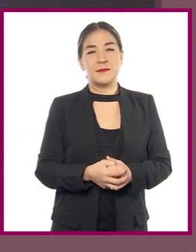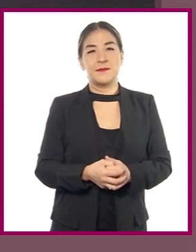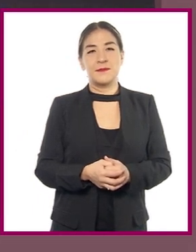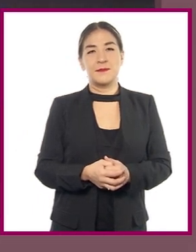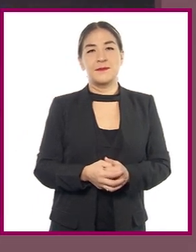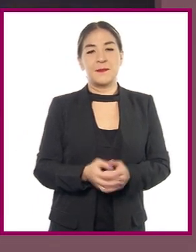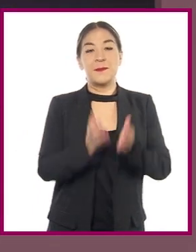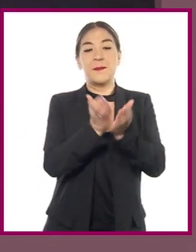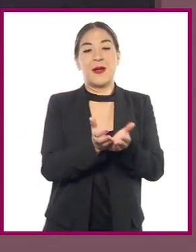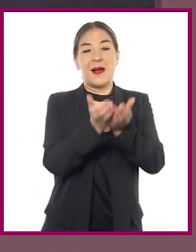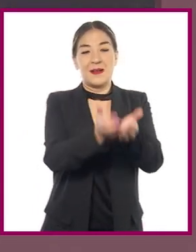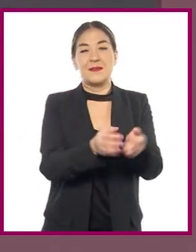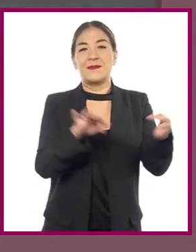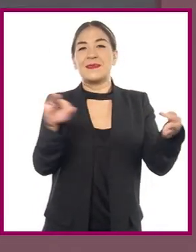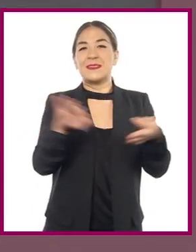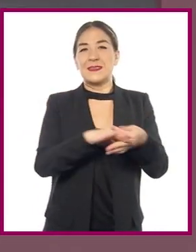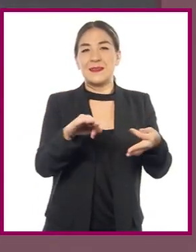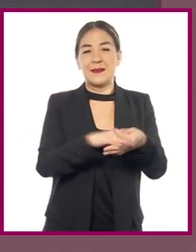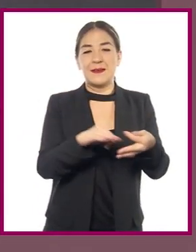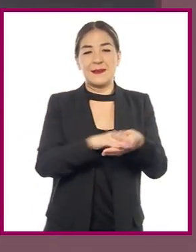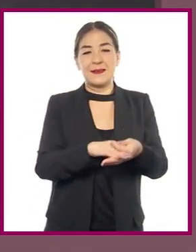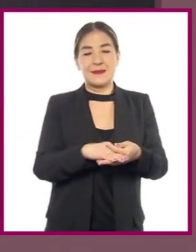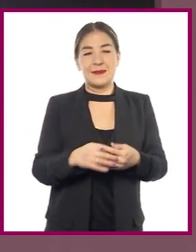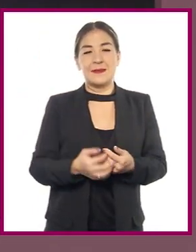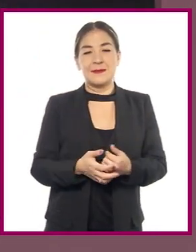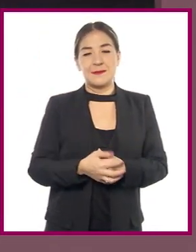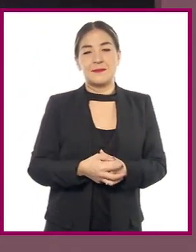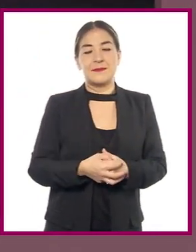cercano! ¡Balas a mano!